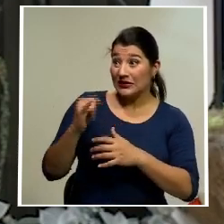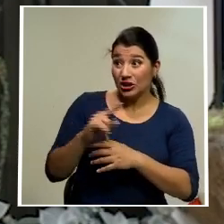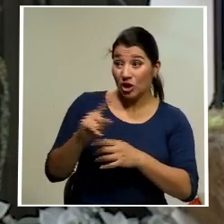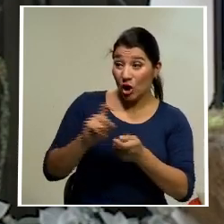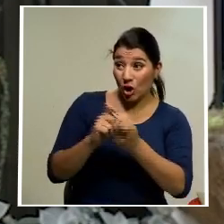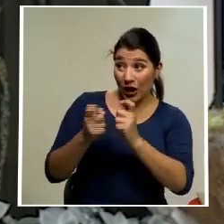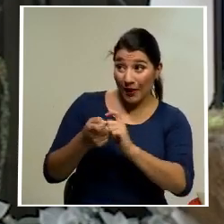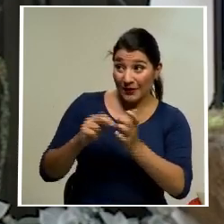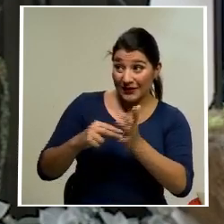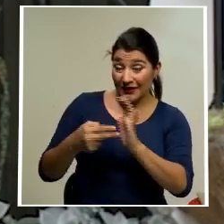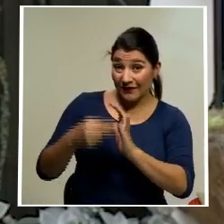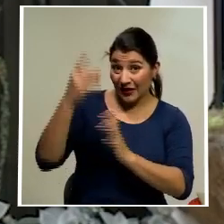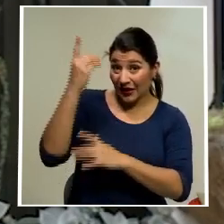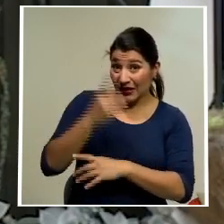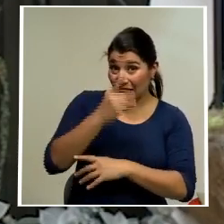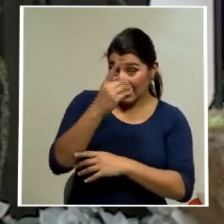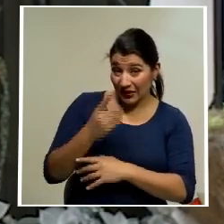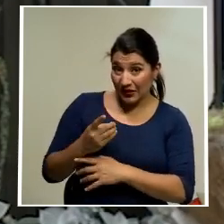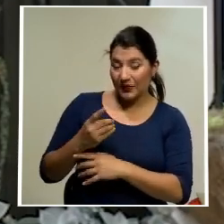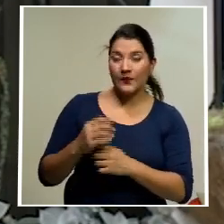A la hora que mi país